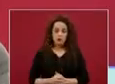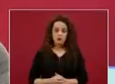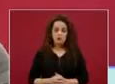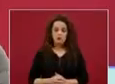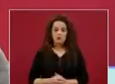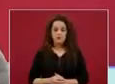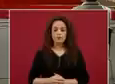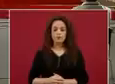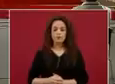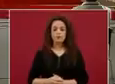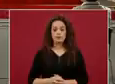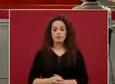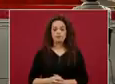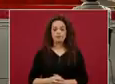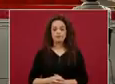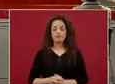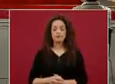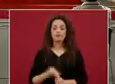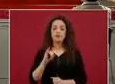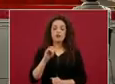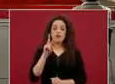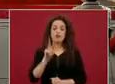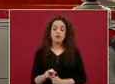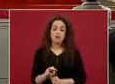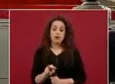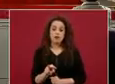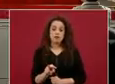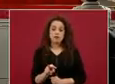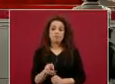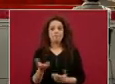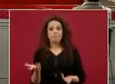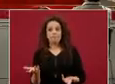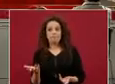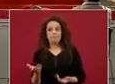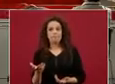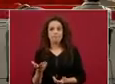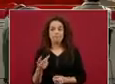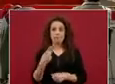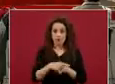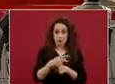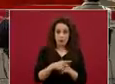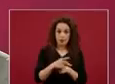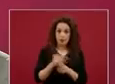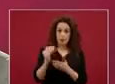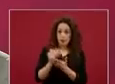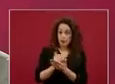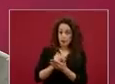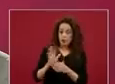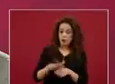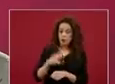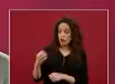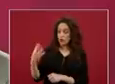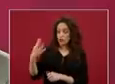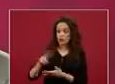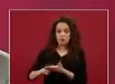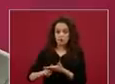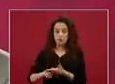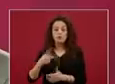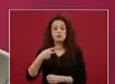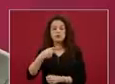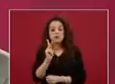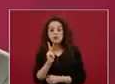sí, por un lado estamos en la condición de riesgo bajo con el semáforo verde, pero